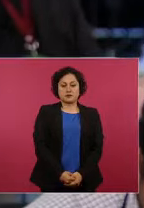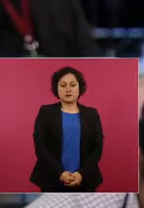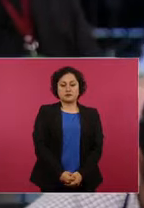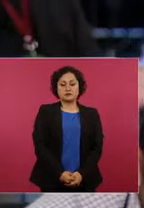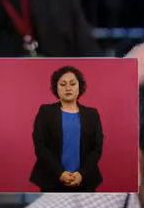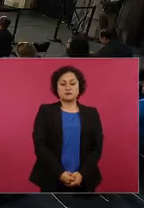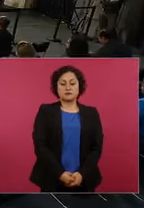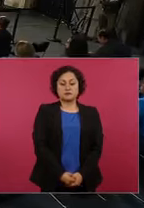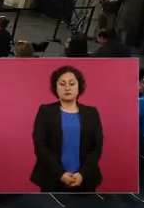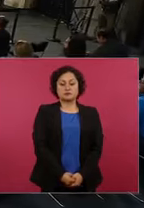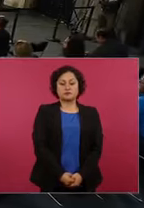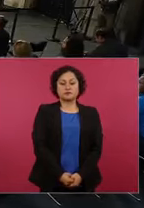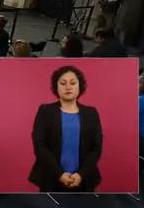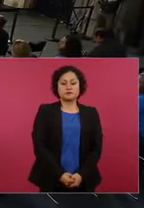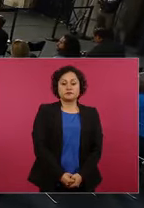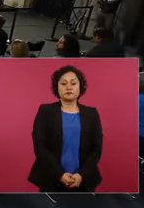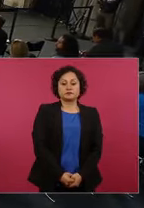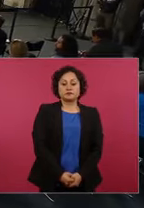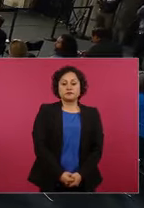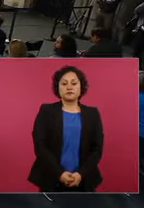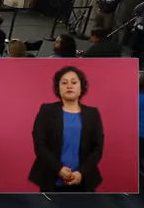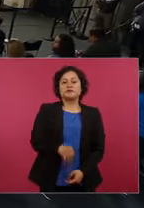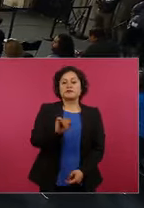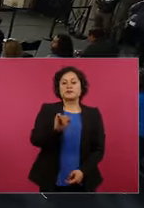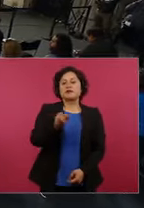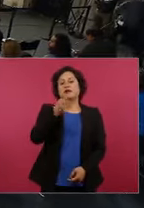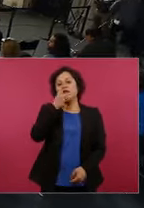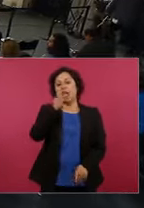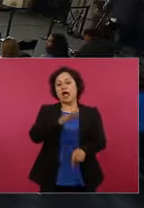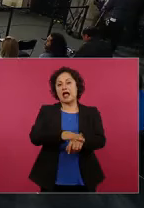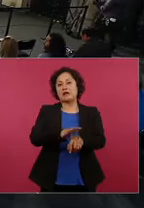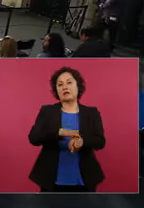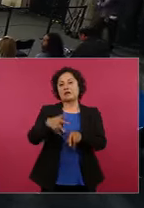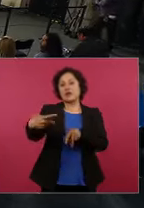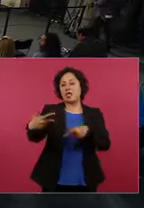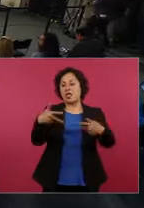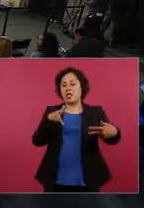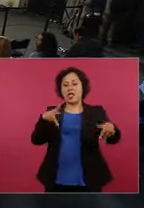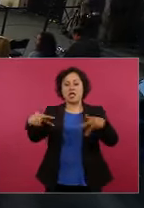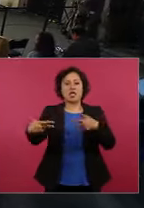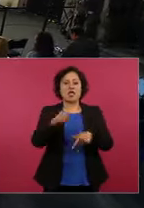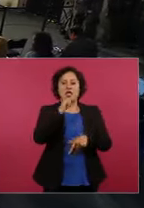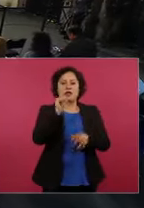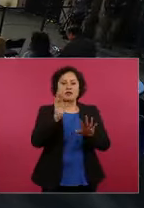de cosas. Sí, ya no se graben, no se graben. Y quiéranse mucho,